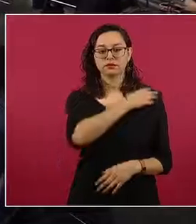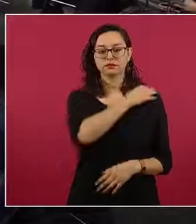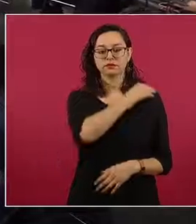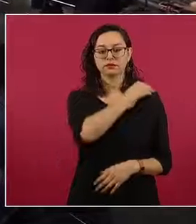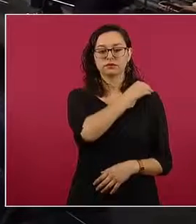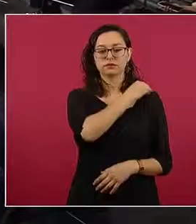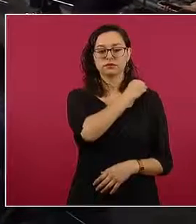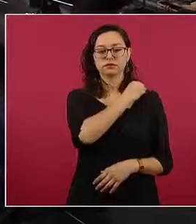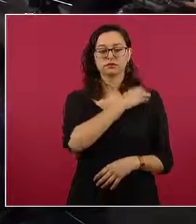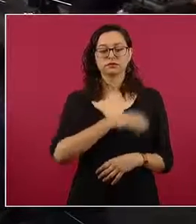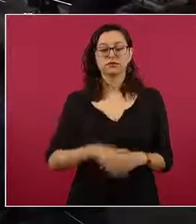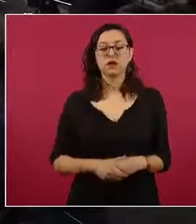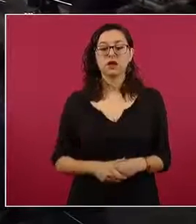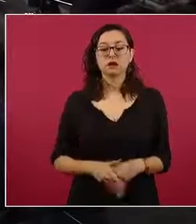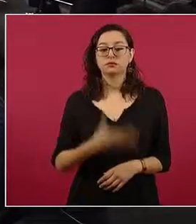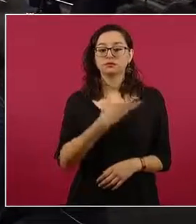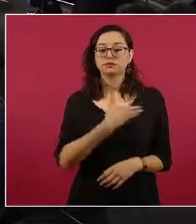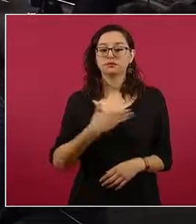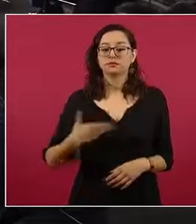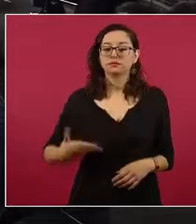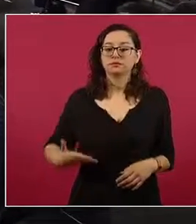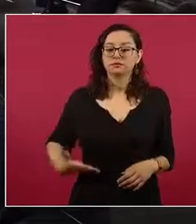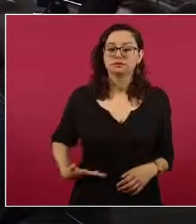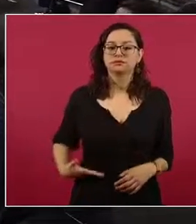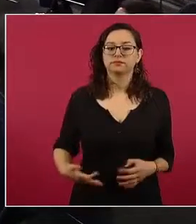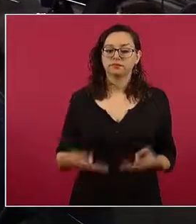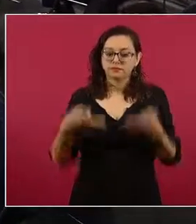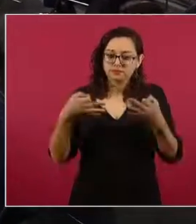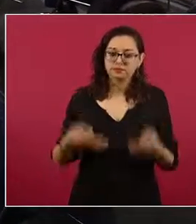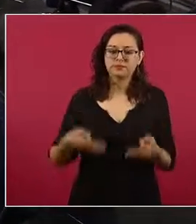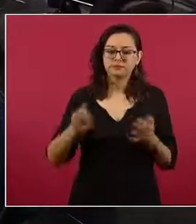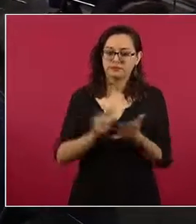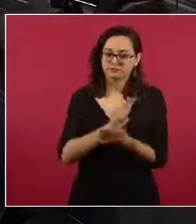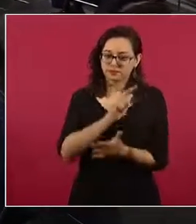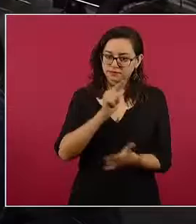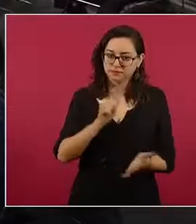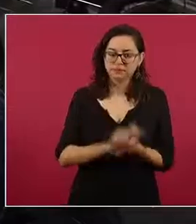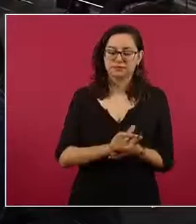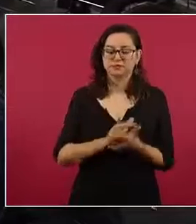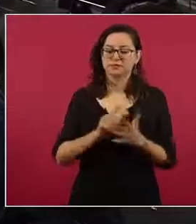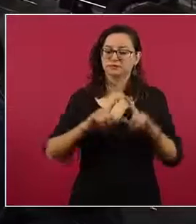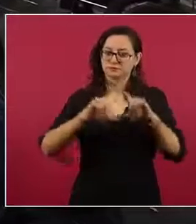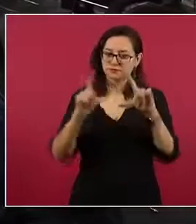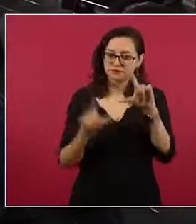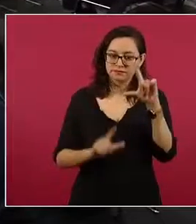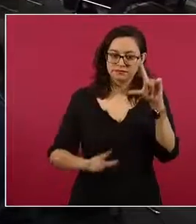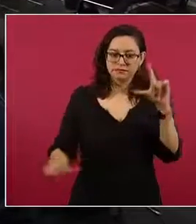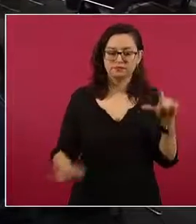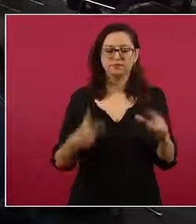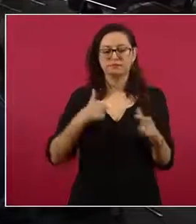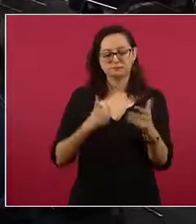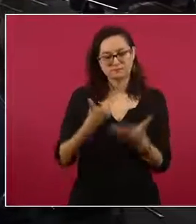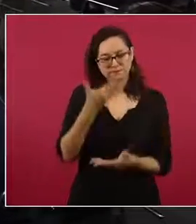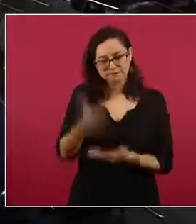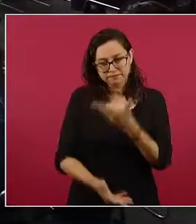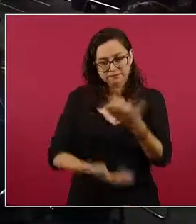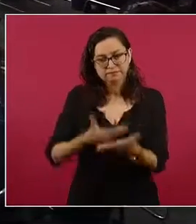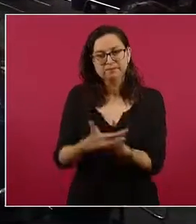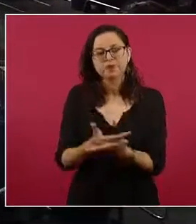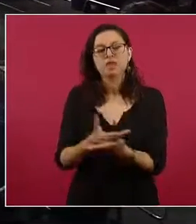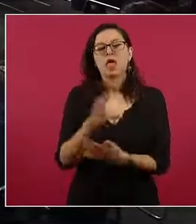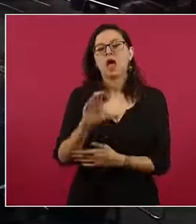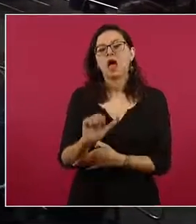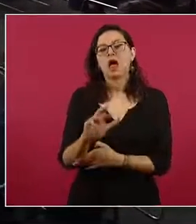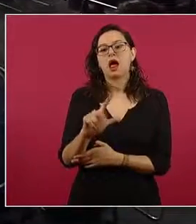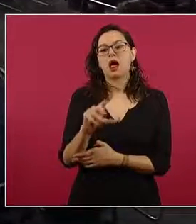Presidente constitucional de los Estados Unidos mexicanos, su servidor Carlos Pozos, reportero de La Molécula Oficial y columnista de la